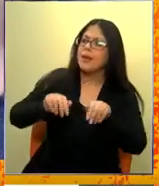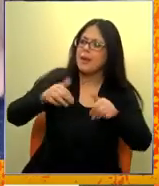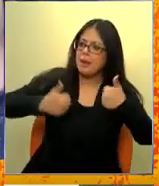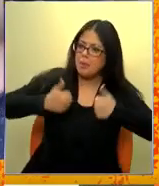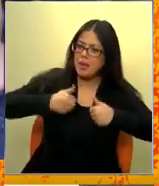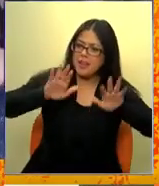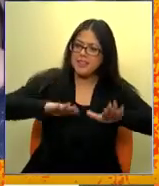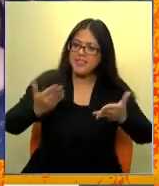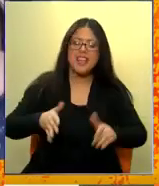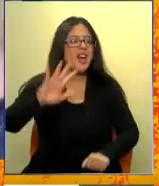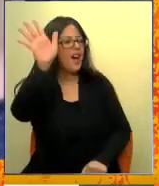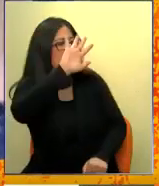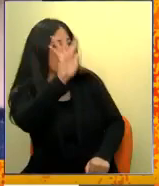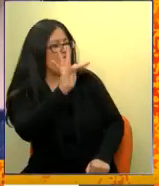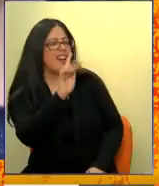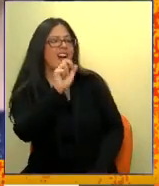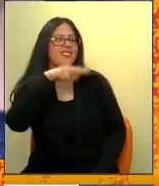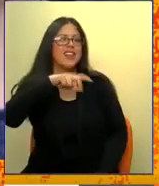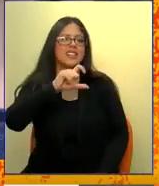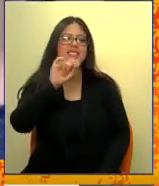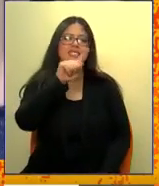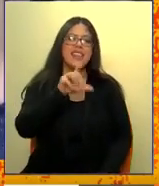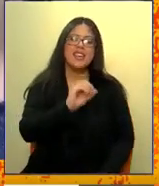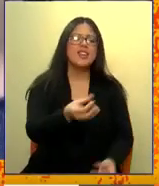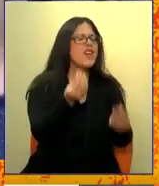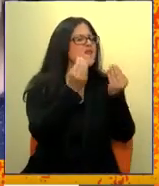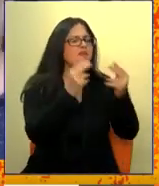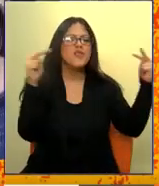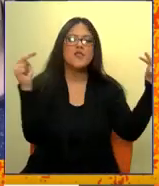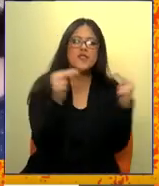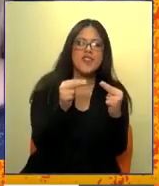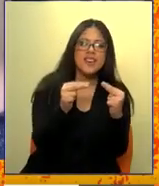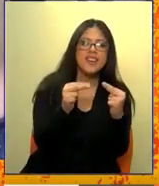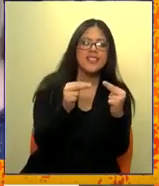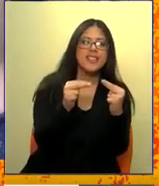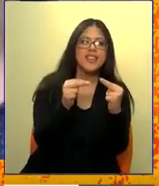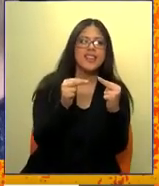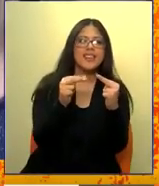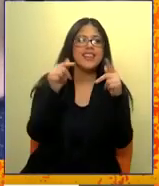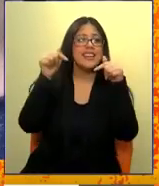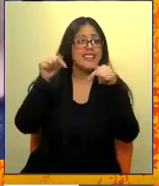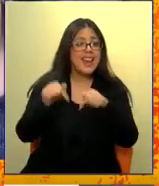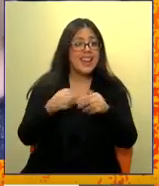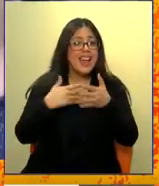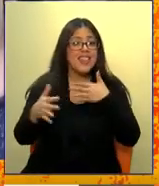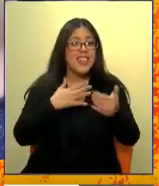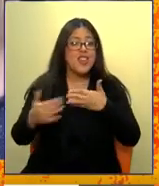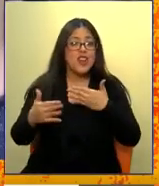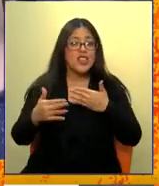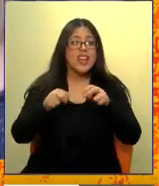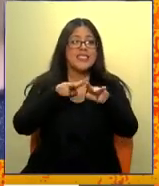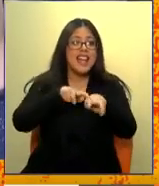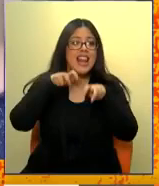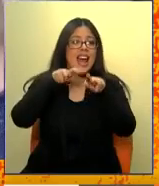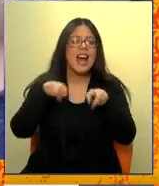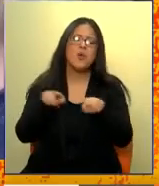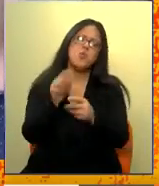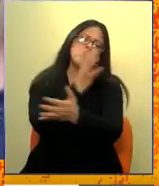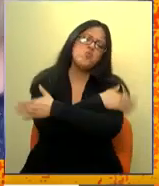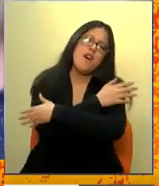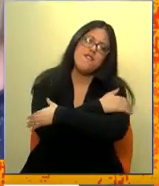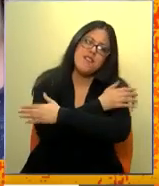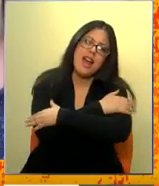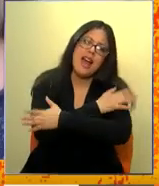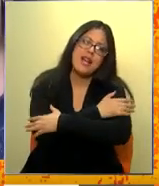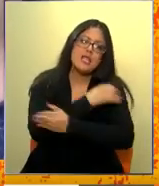Hola Francisco, qué rico verte de nuevo. Yo acá desde mi tierra en Talagante te mando un abrazo virtual gigante.